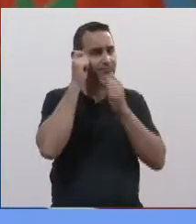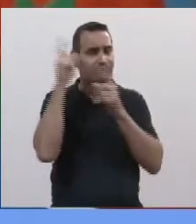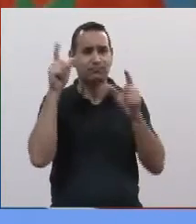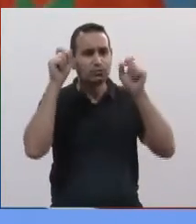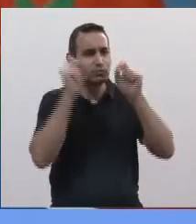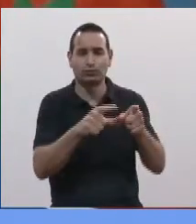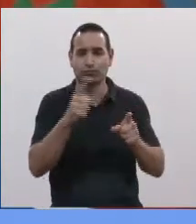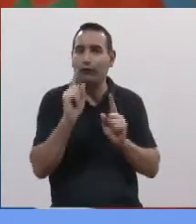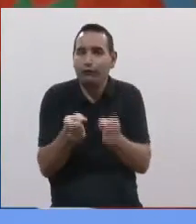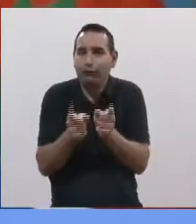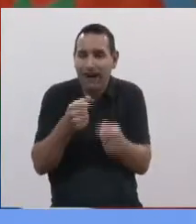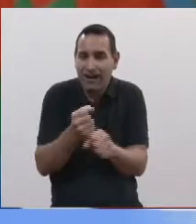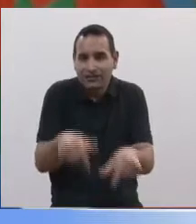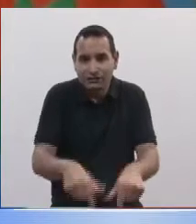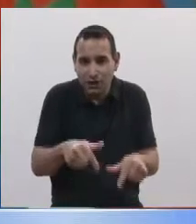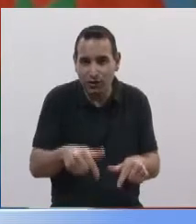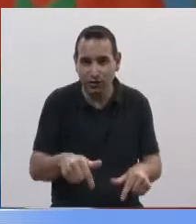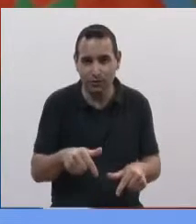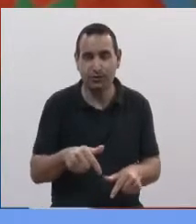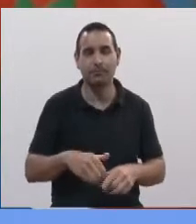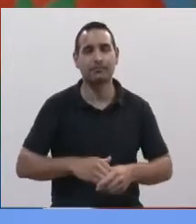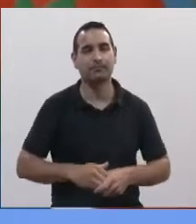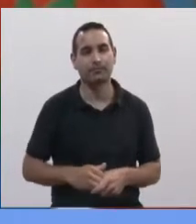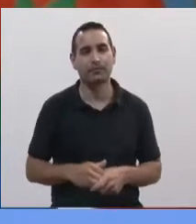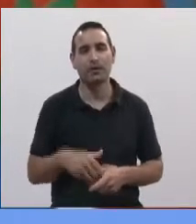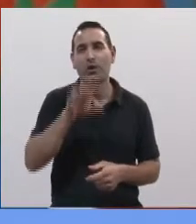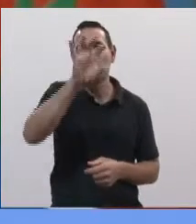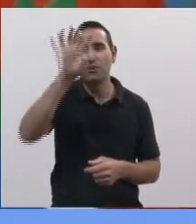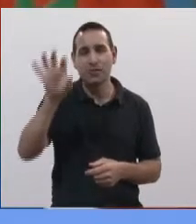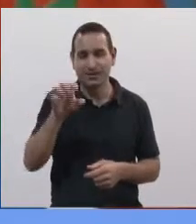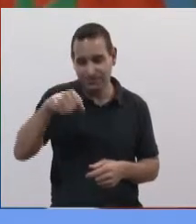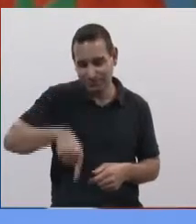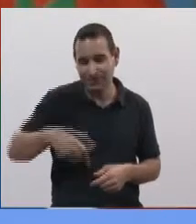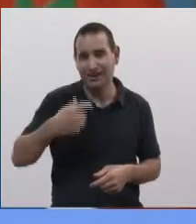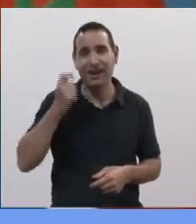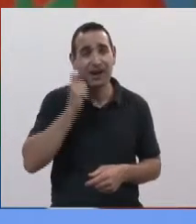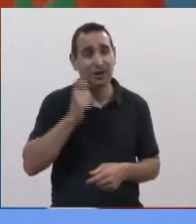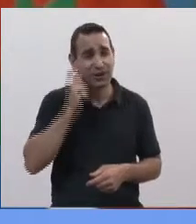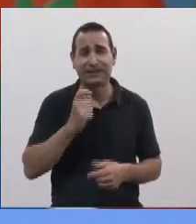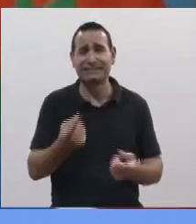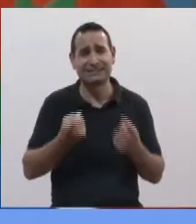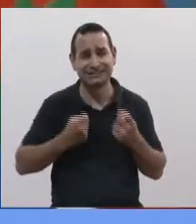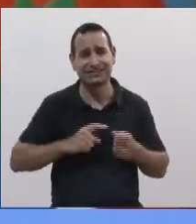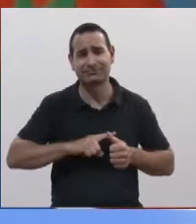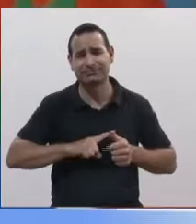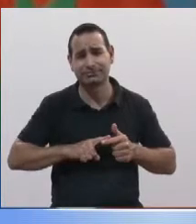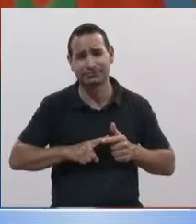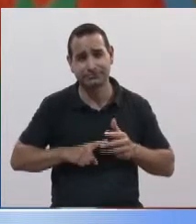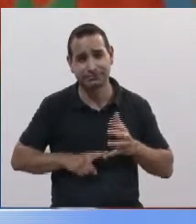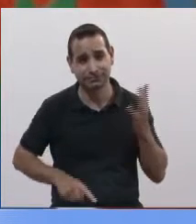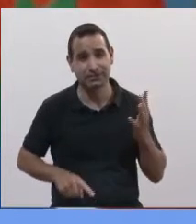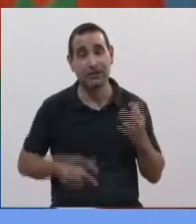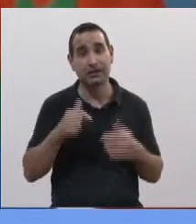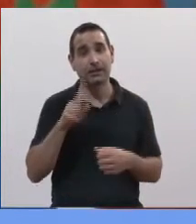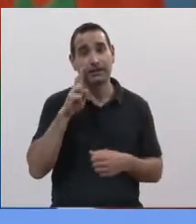pelea constante, especialmente de las provincias, provincias como las nuestras, con tantas necesidades, y que